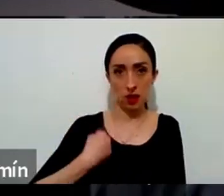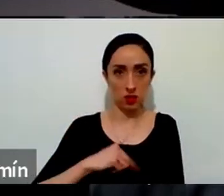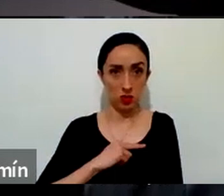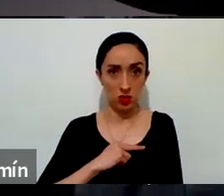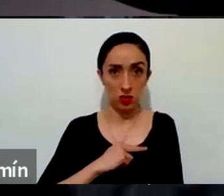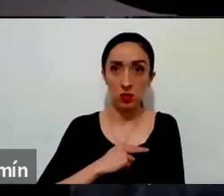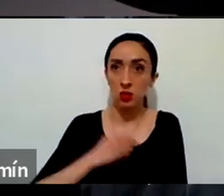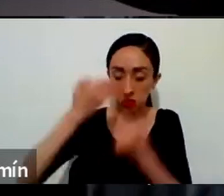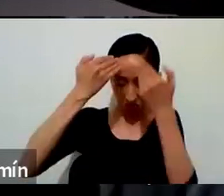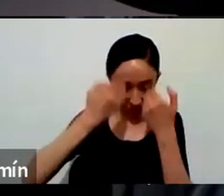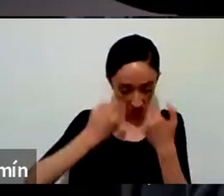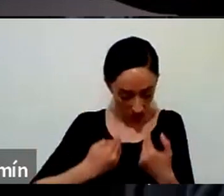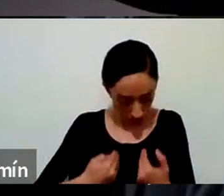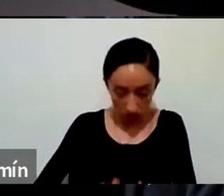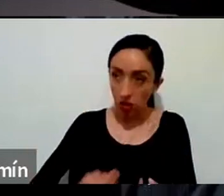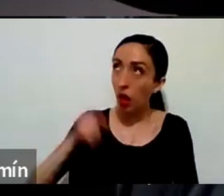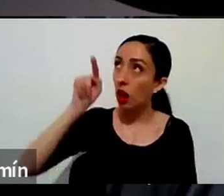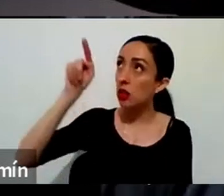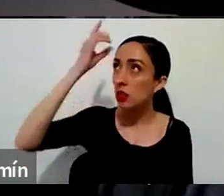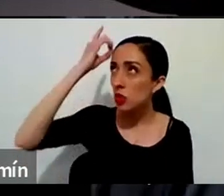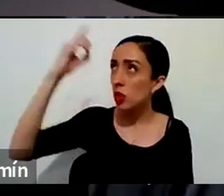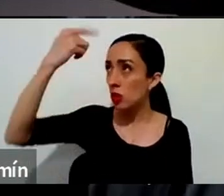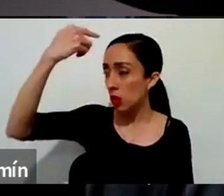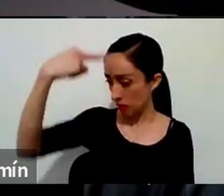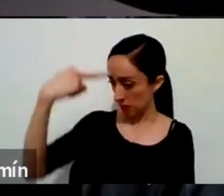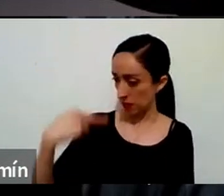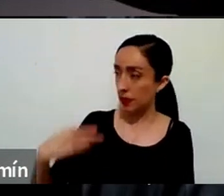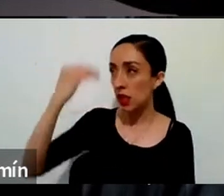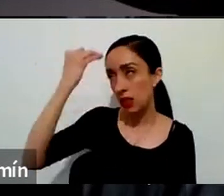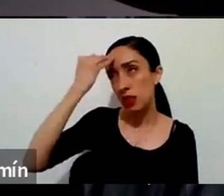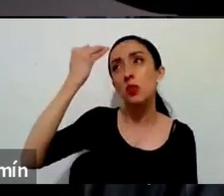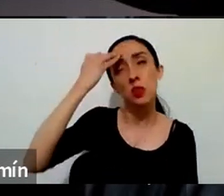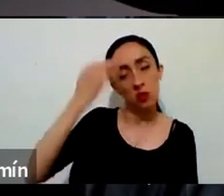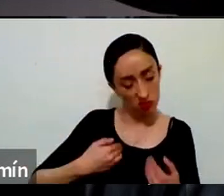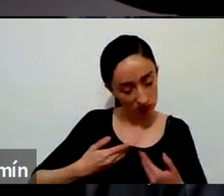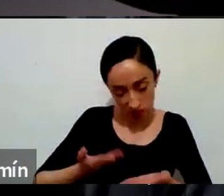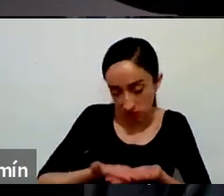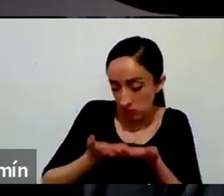a presentarnos tal y como somos.